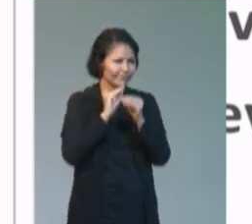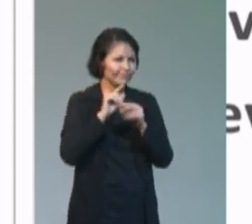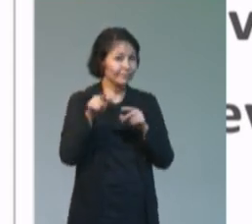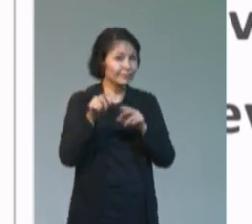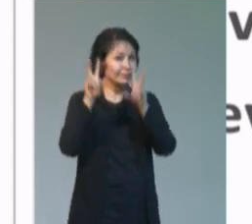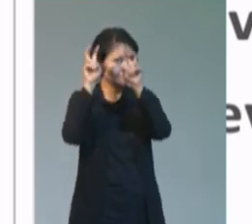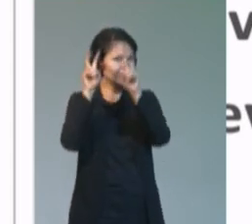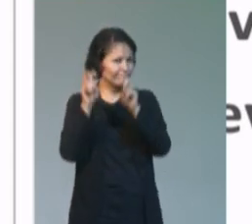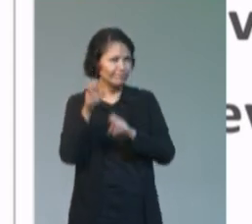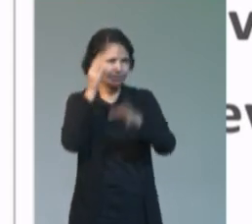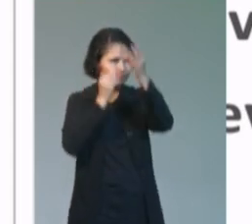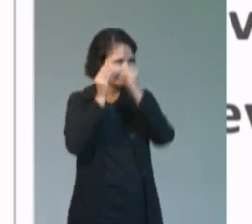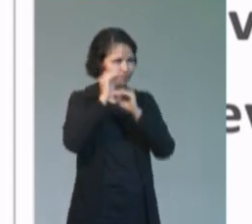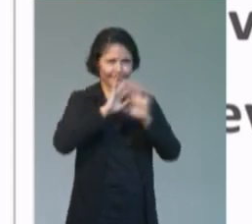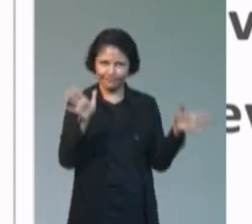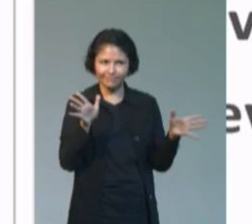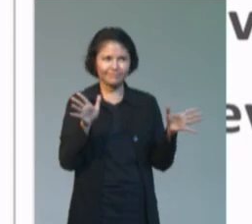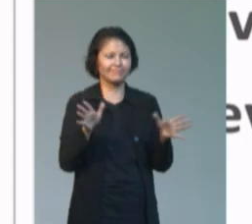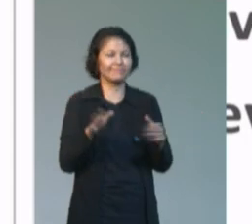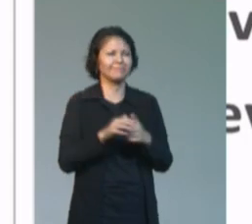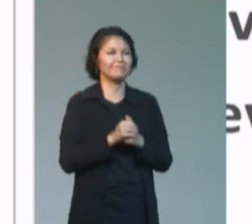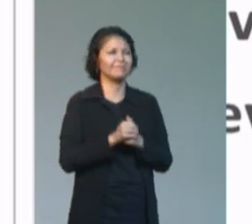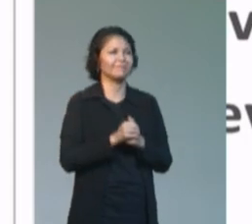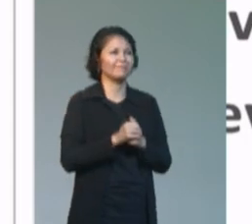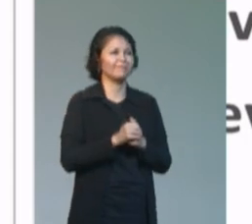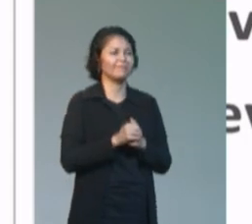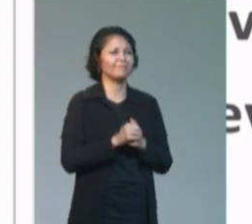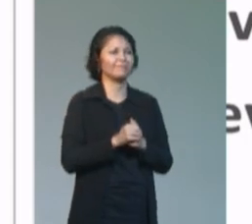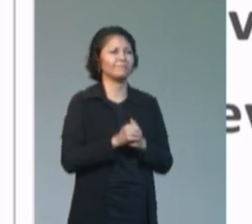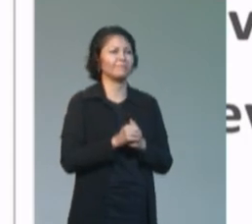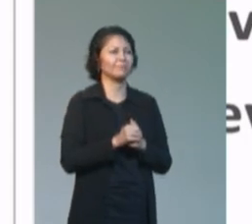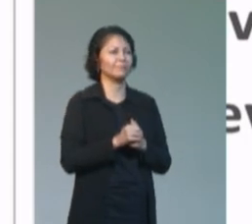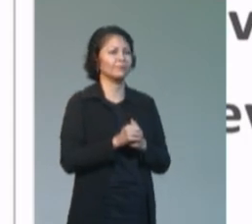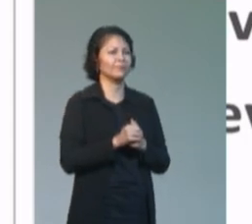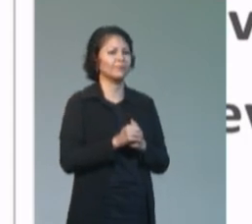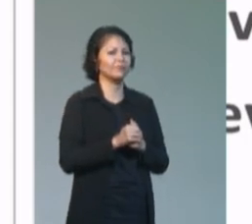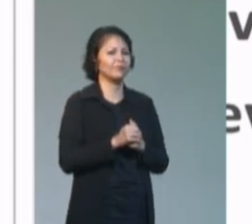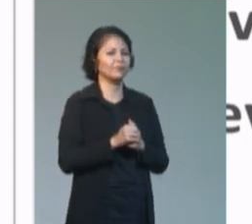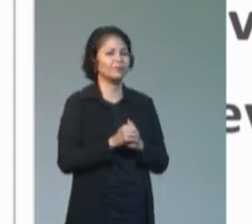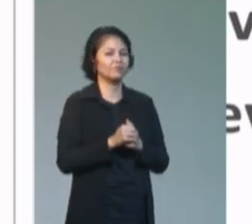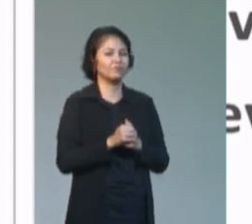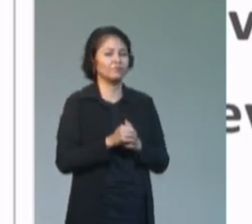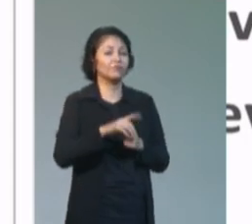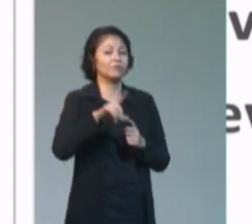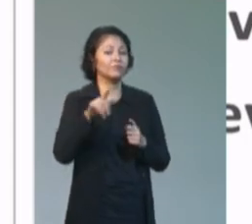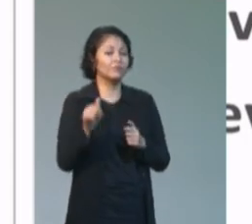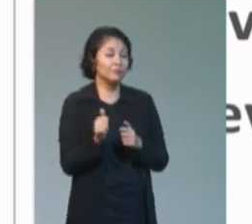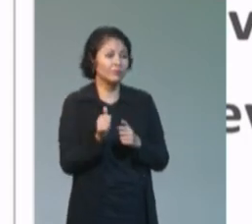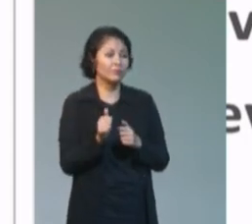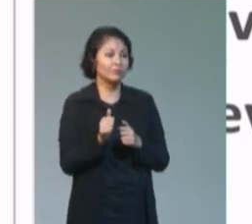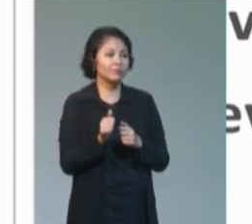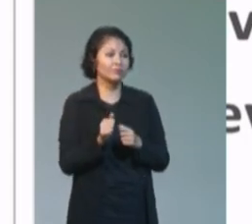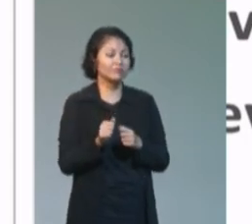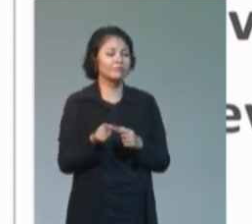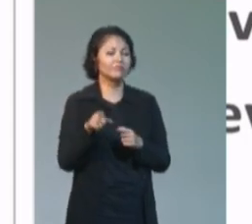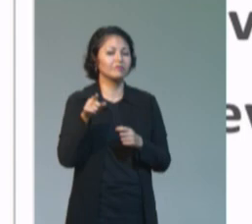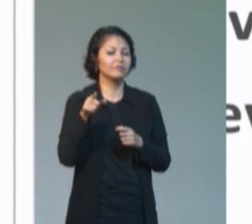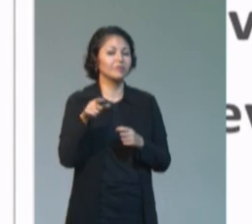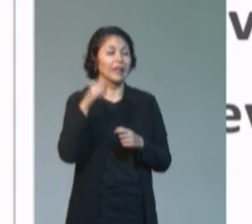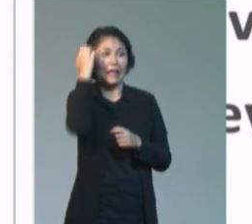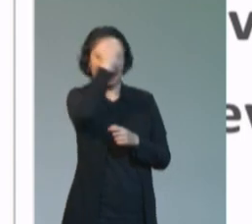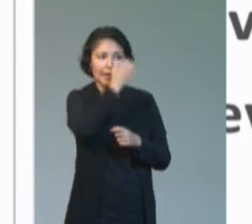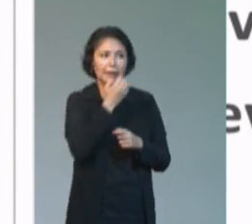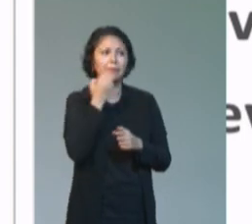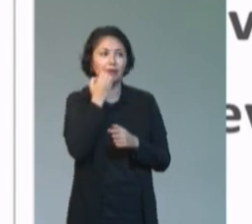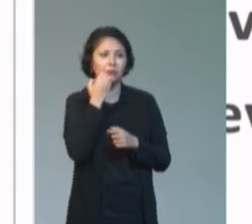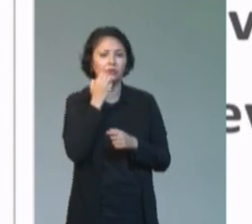contenidos las competencias las capacidades que nosotros tenemos previsto poner una serie de recursos de extensión para saber más para